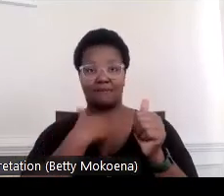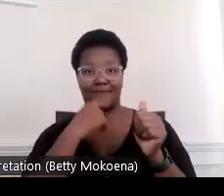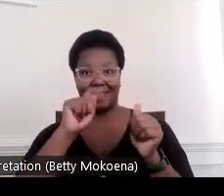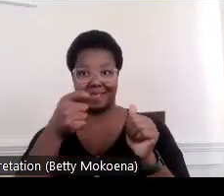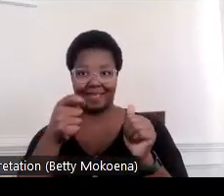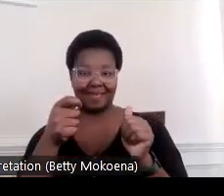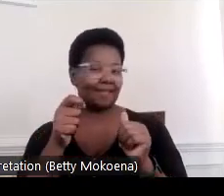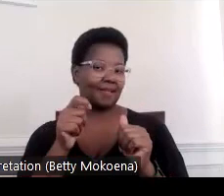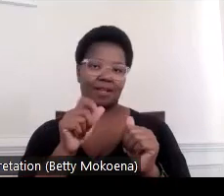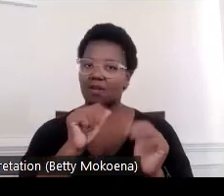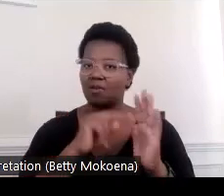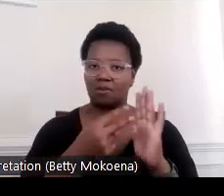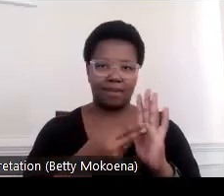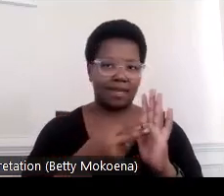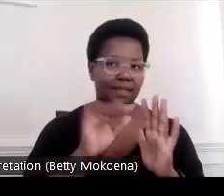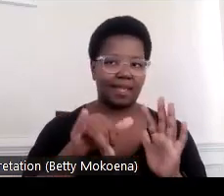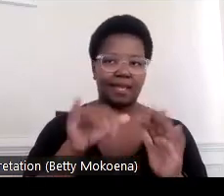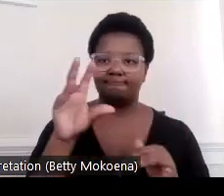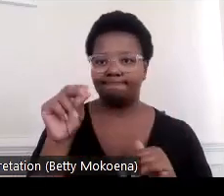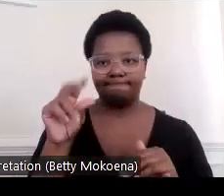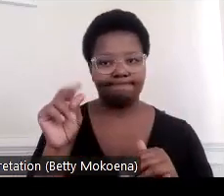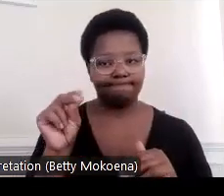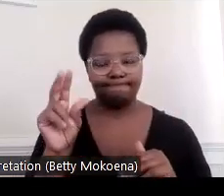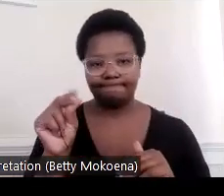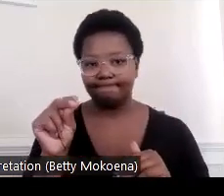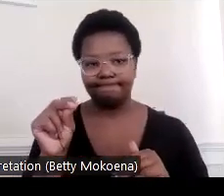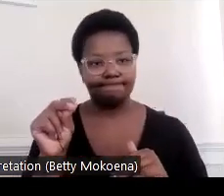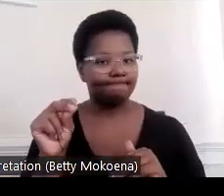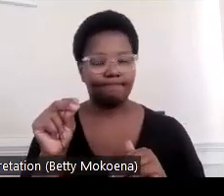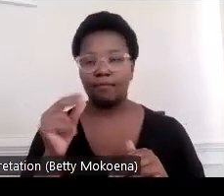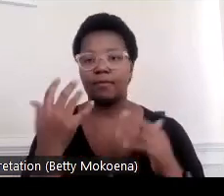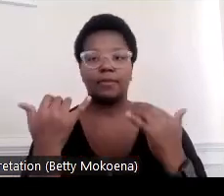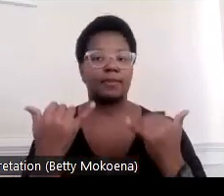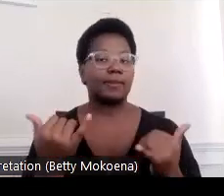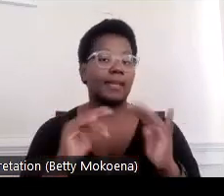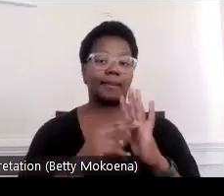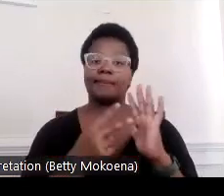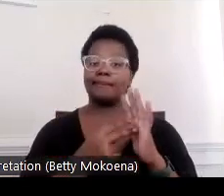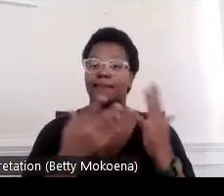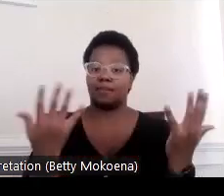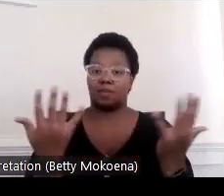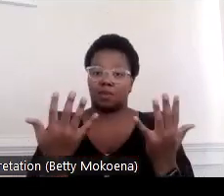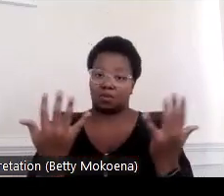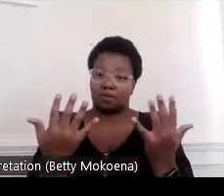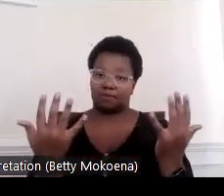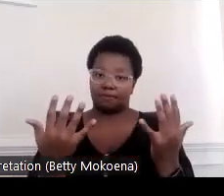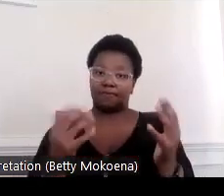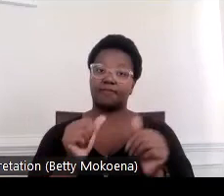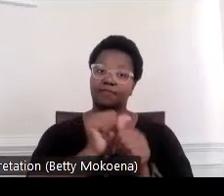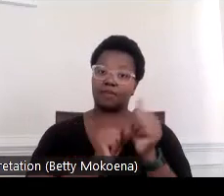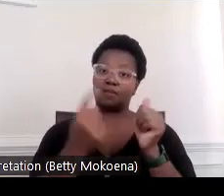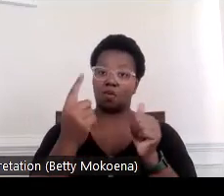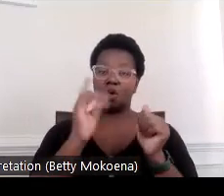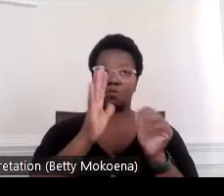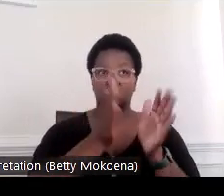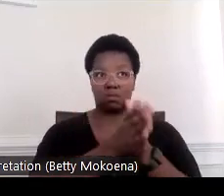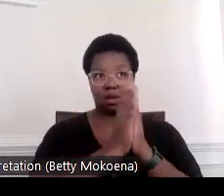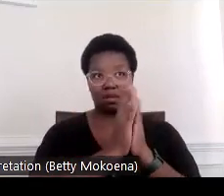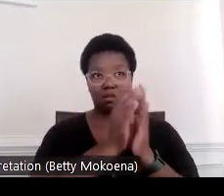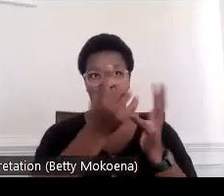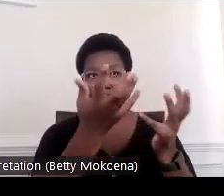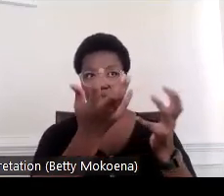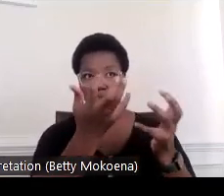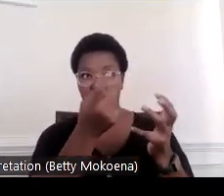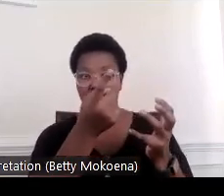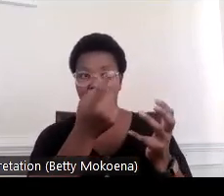y no solamente verdad que todos no quiere decir que todos automáticamente van a conseguir una llave o se les va a dar una llave Pero quiere decir que se